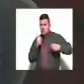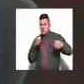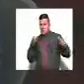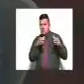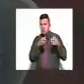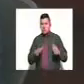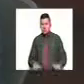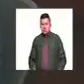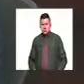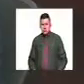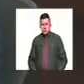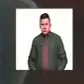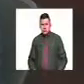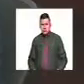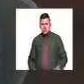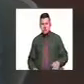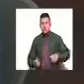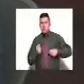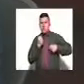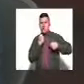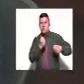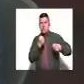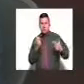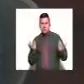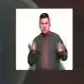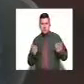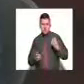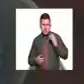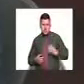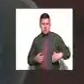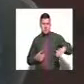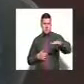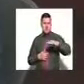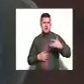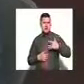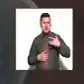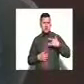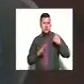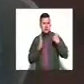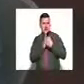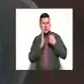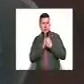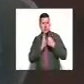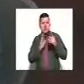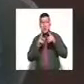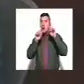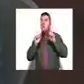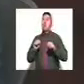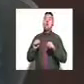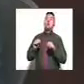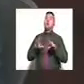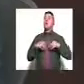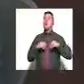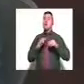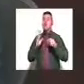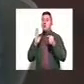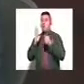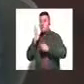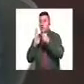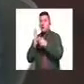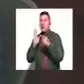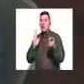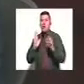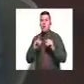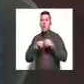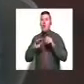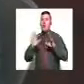concentración y que estuvieran ostentando las armas ante civiles para sentir la presión de que si no estuviera aprobado su ley de amnistía, no